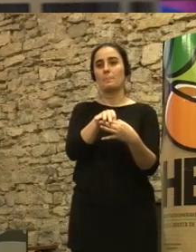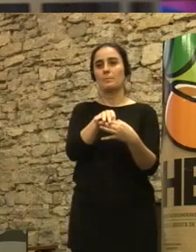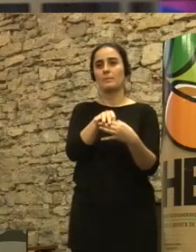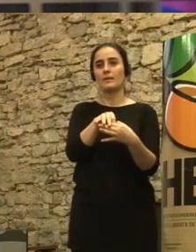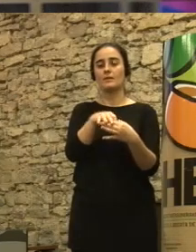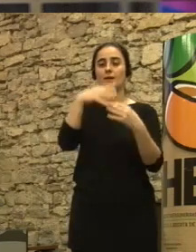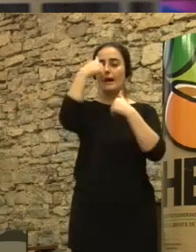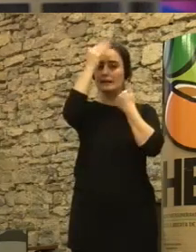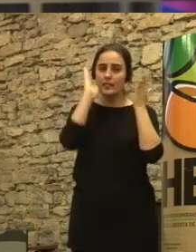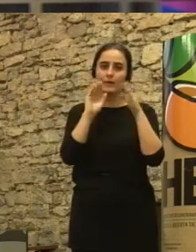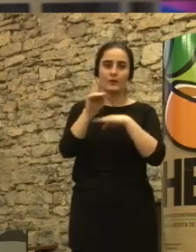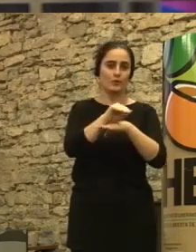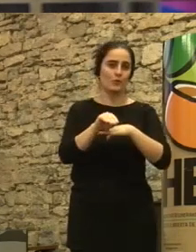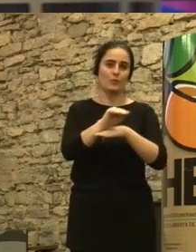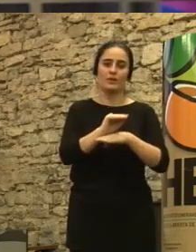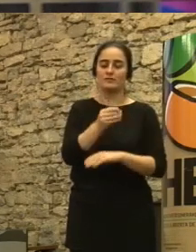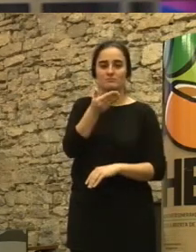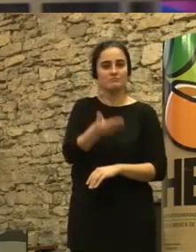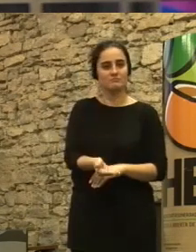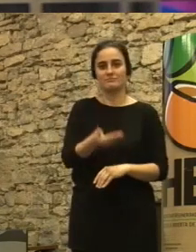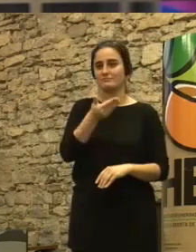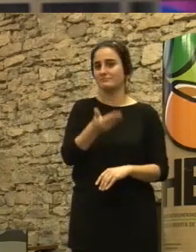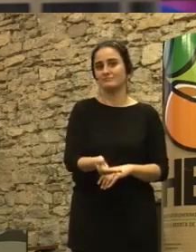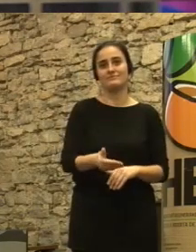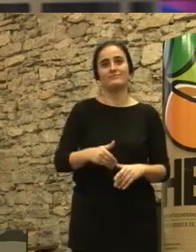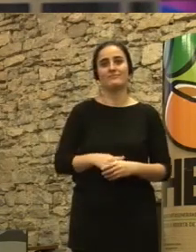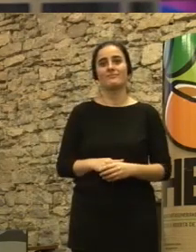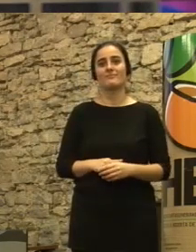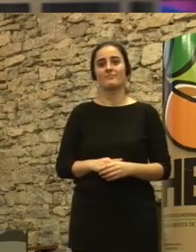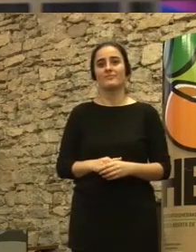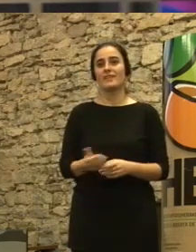y los cuidados. Claro, si al final